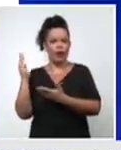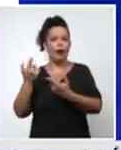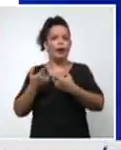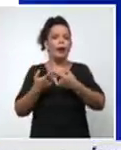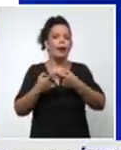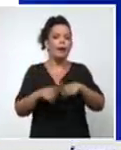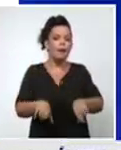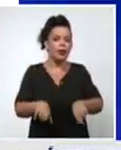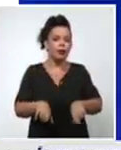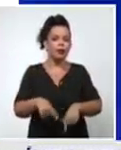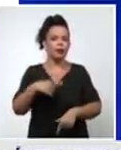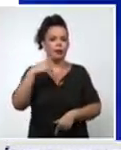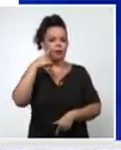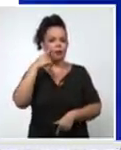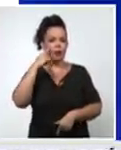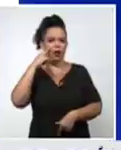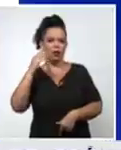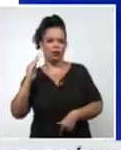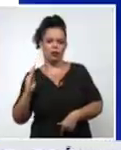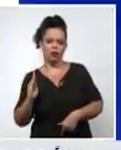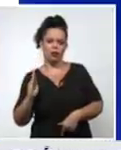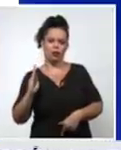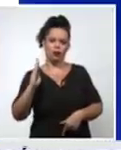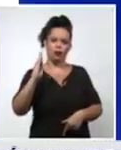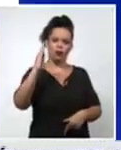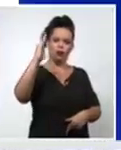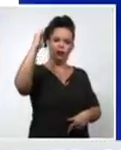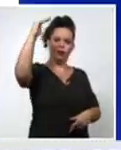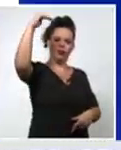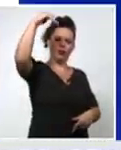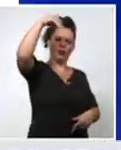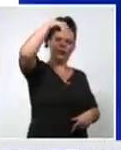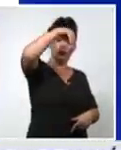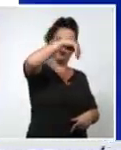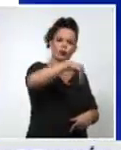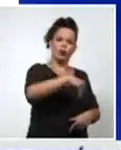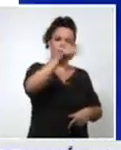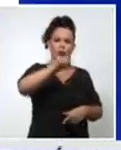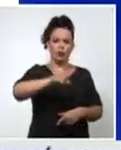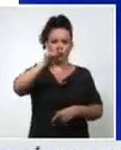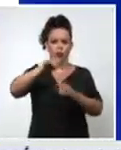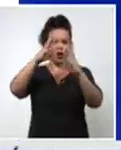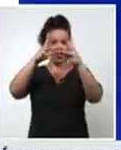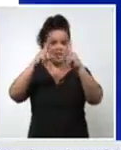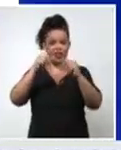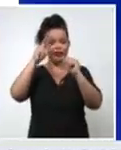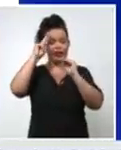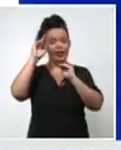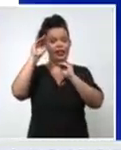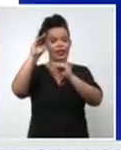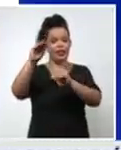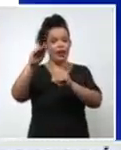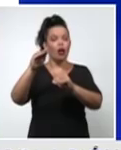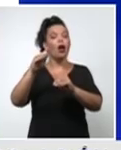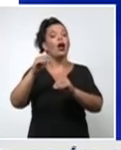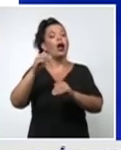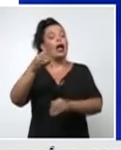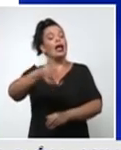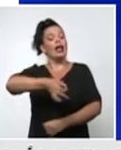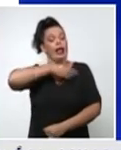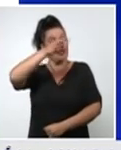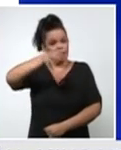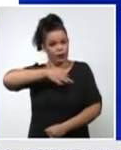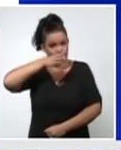la curva de los enfermos hospitalizados. Claro, los enfermos hospitalizados son expresión de los que